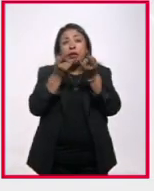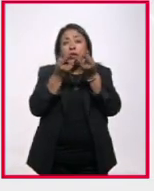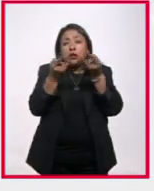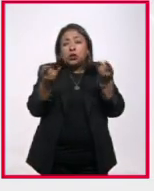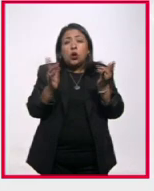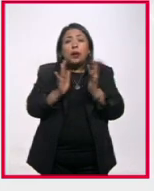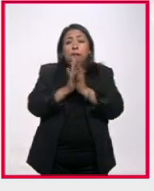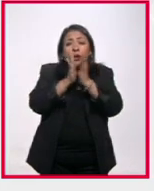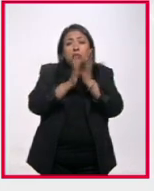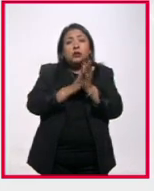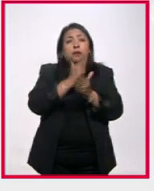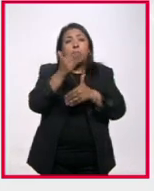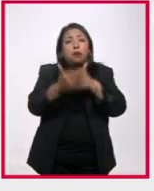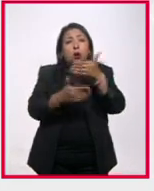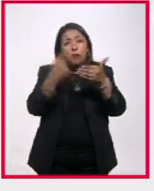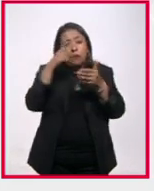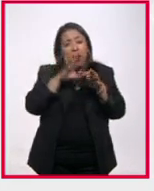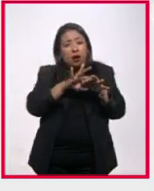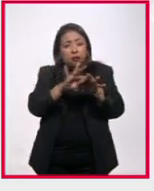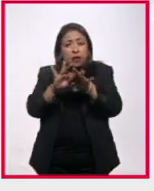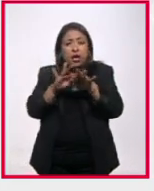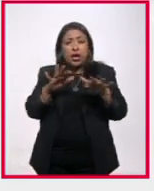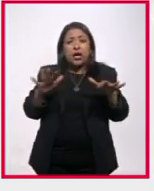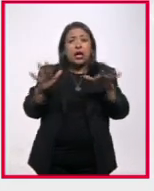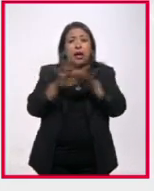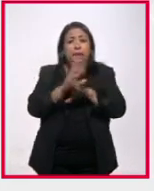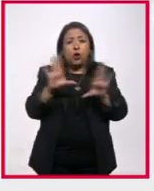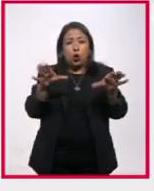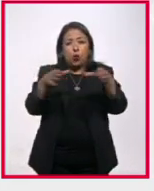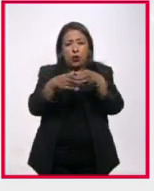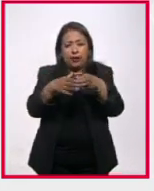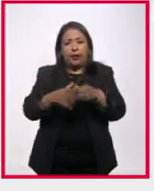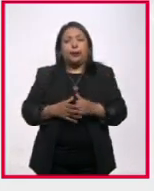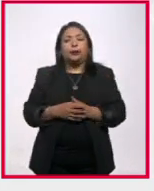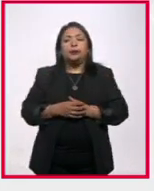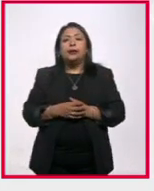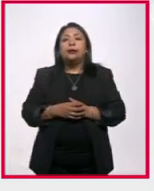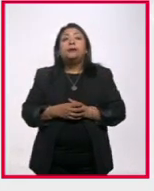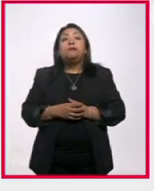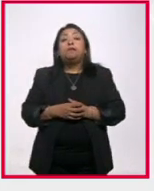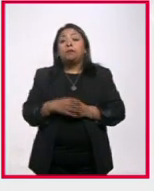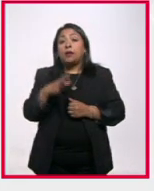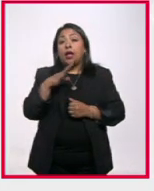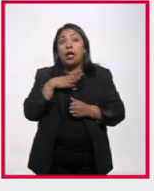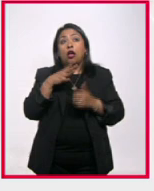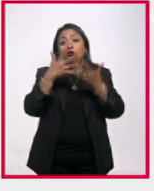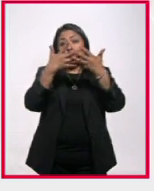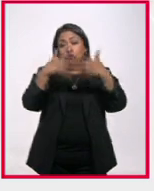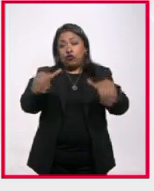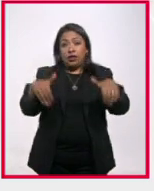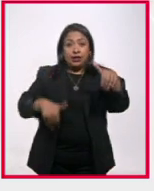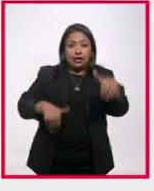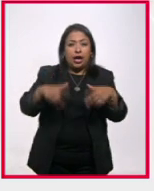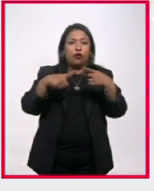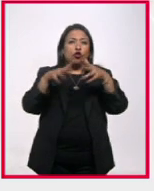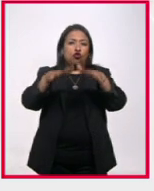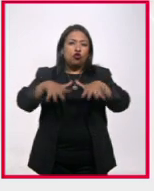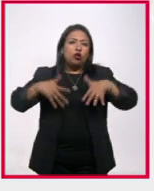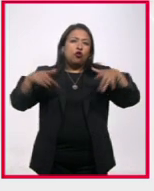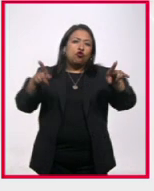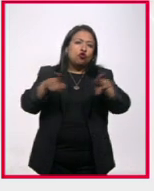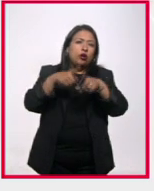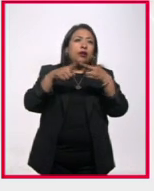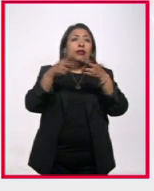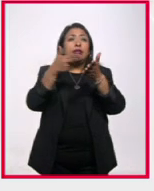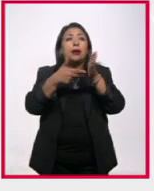e involucrarse en el proceso para conectar y generar un cambio en las comunidades. Se realizaron funciones de teatro, conciertos y talleres